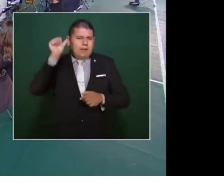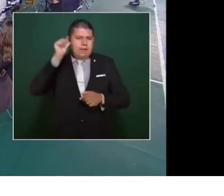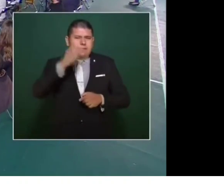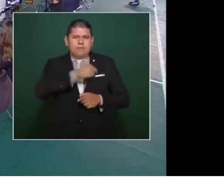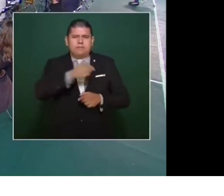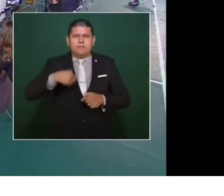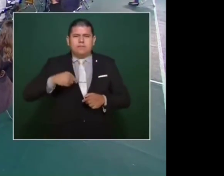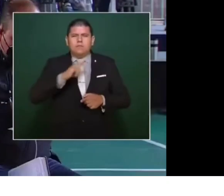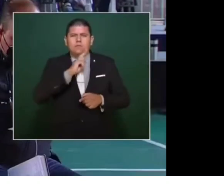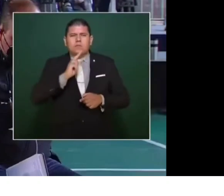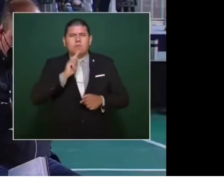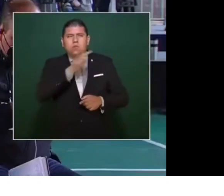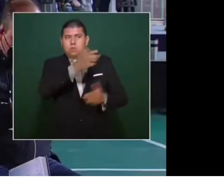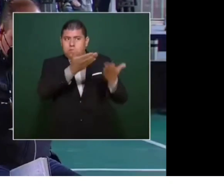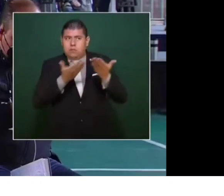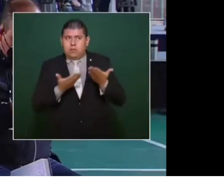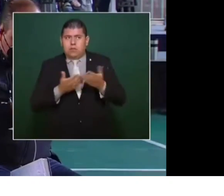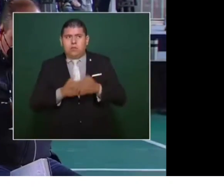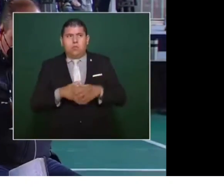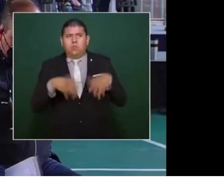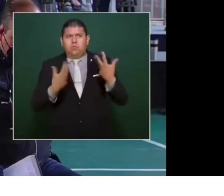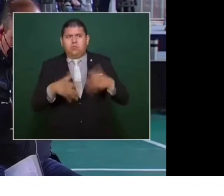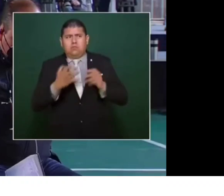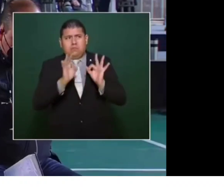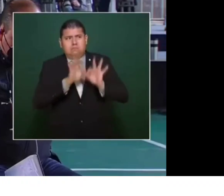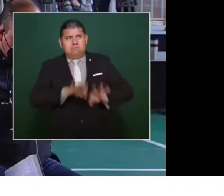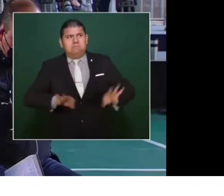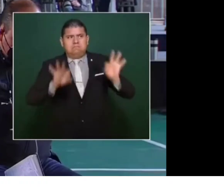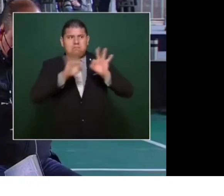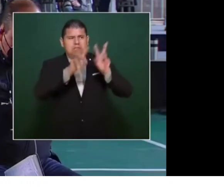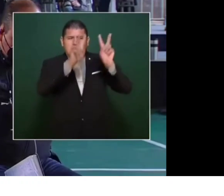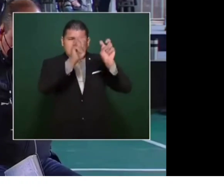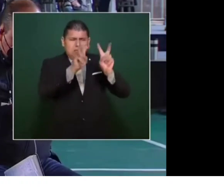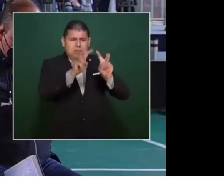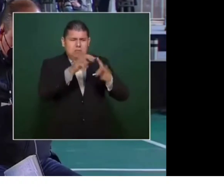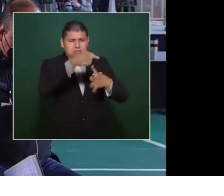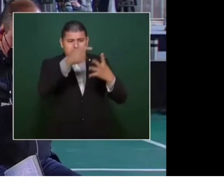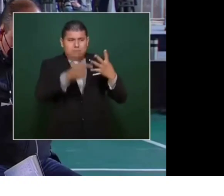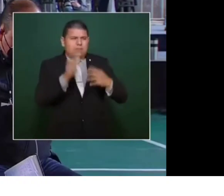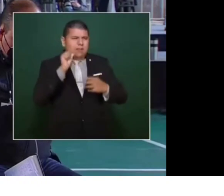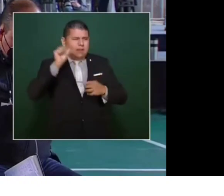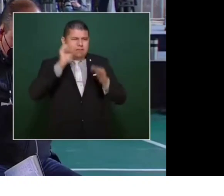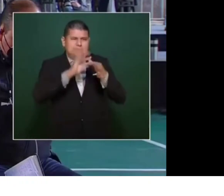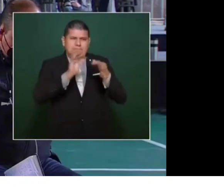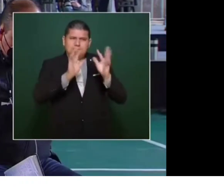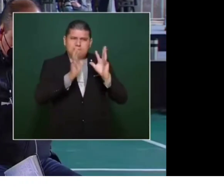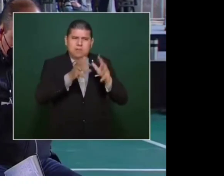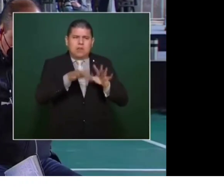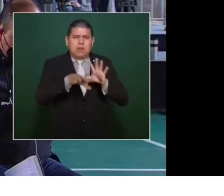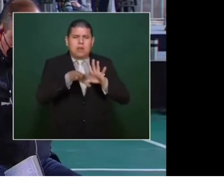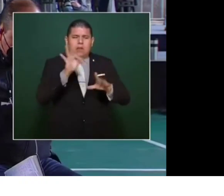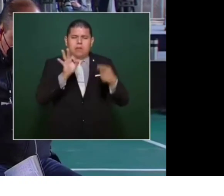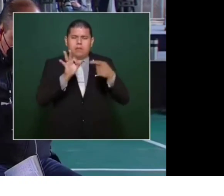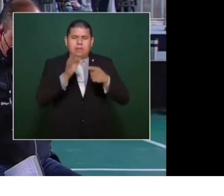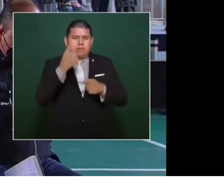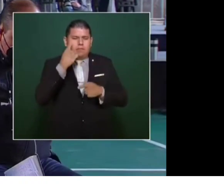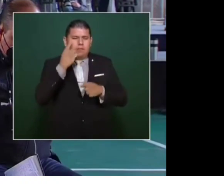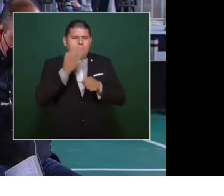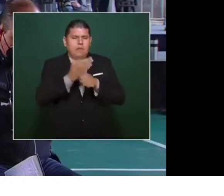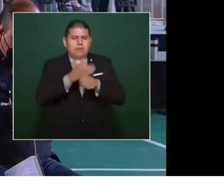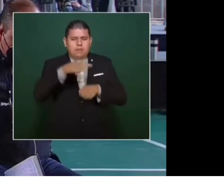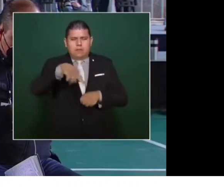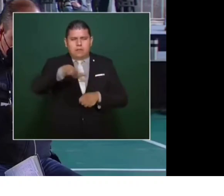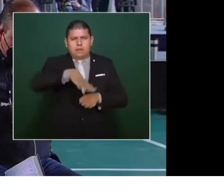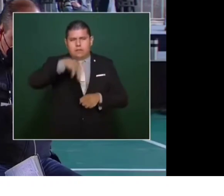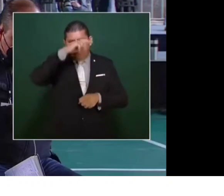supo que venía Nayarit, causó mucha expectativa, pues todos los temas de los que se hablaron ya ayer, pero hay un tema que le quiero plantear en el contexto local